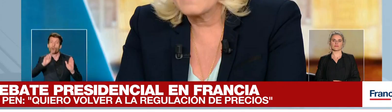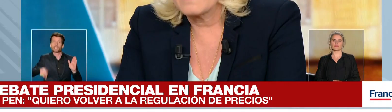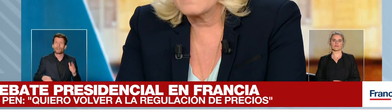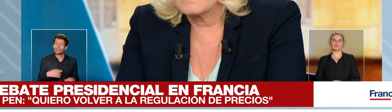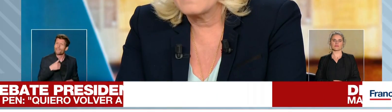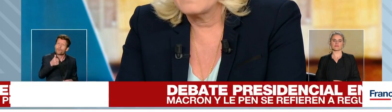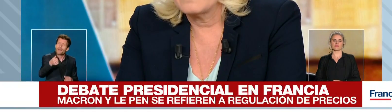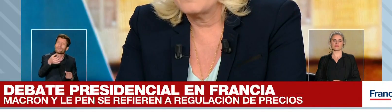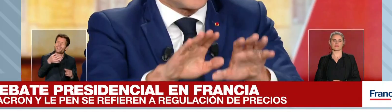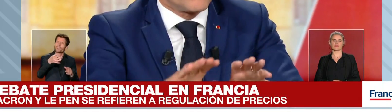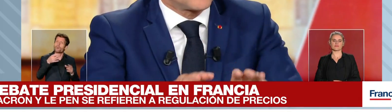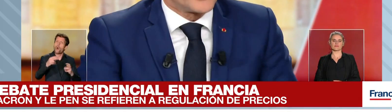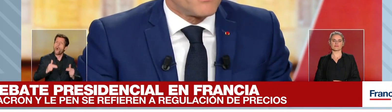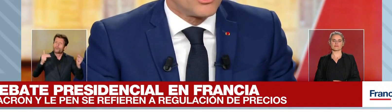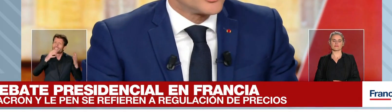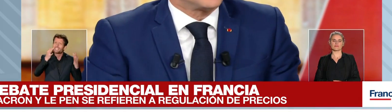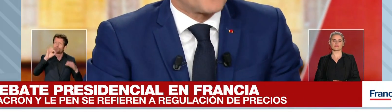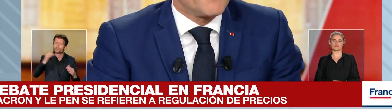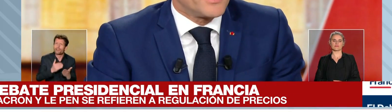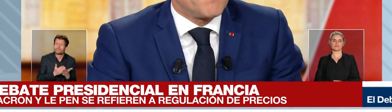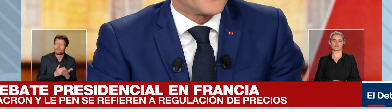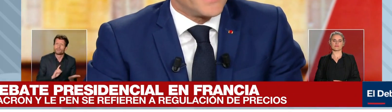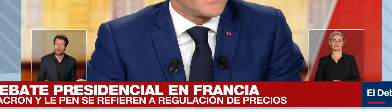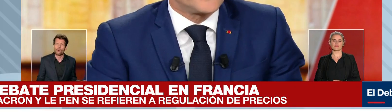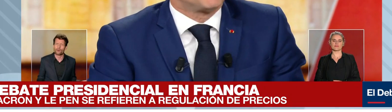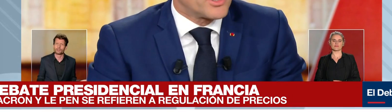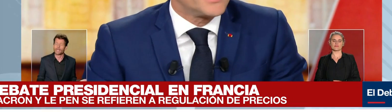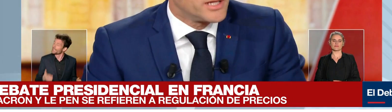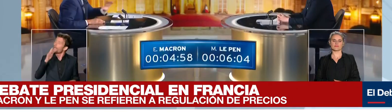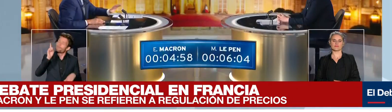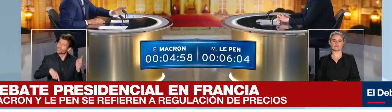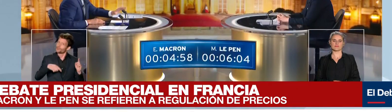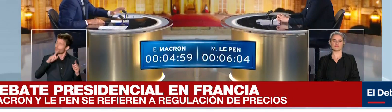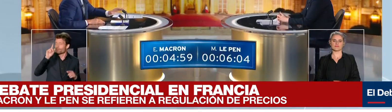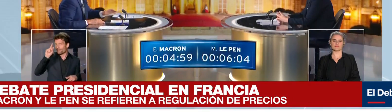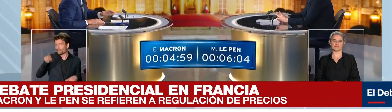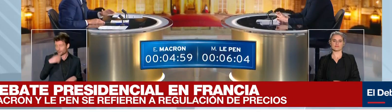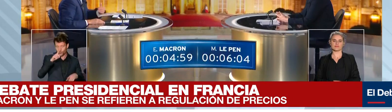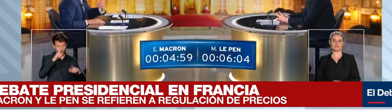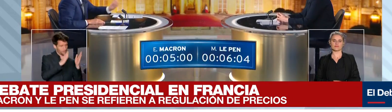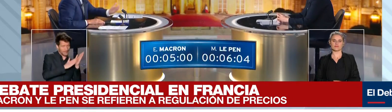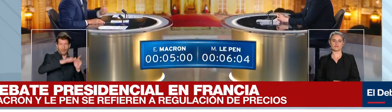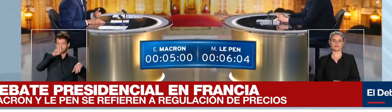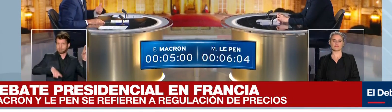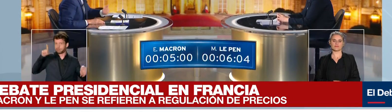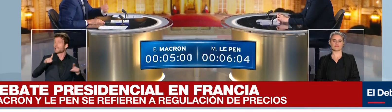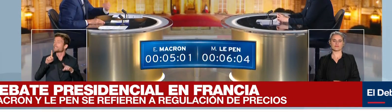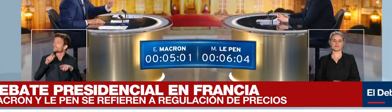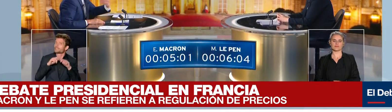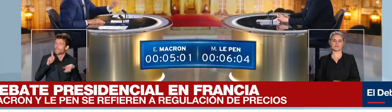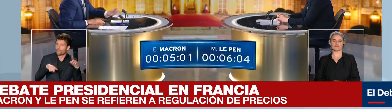está aumentando en 10% los salarios. Entonces, yo asumo que la prima tiene algo que es aleatorio,